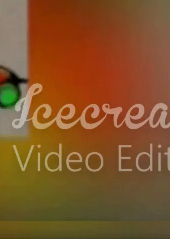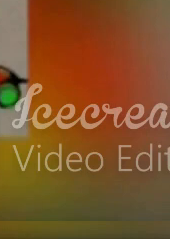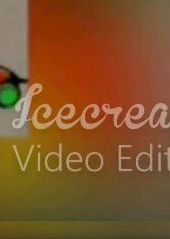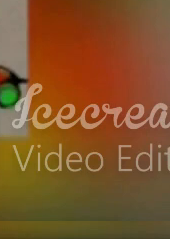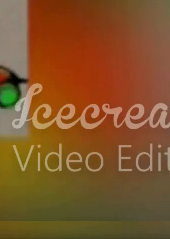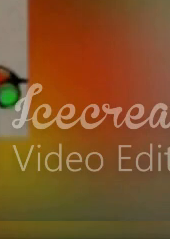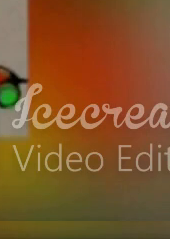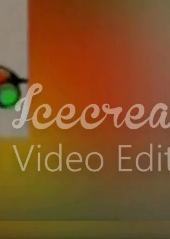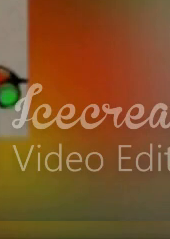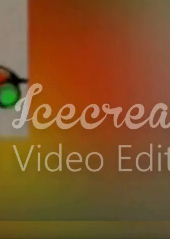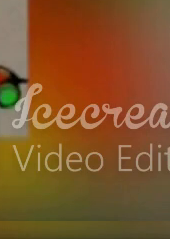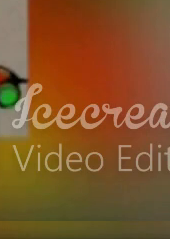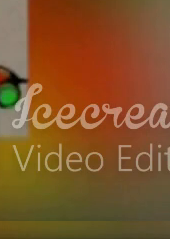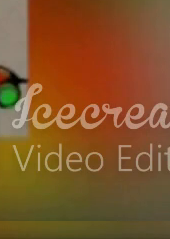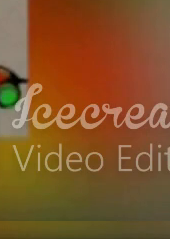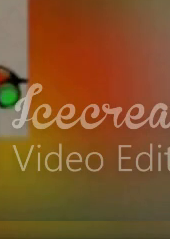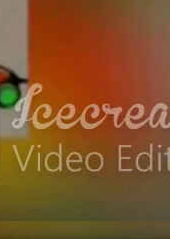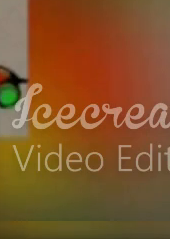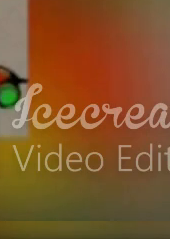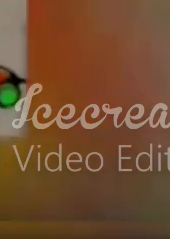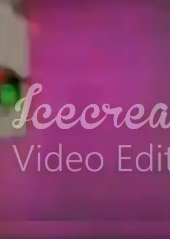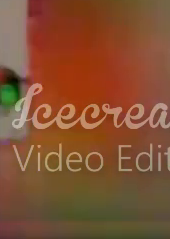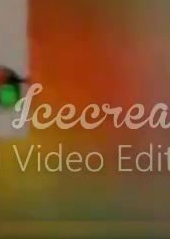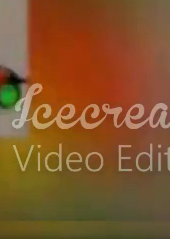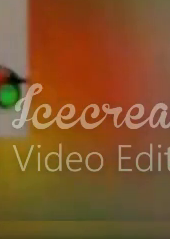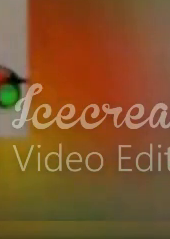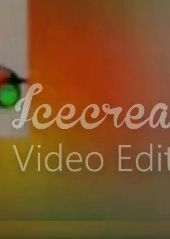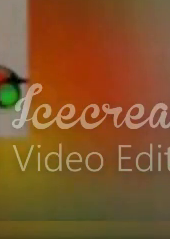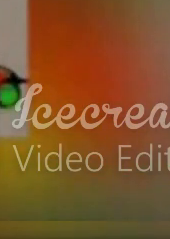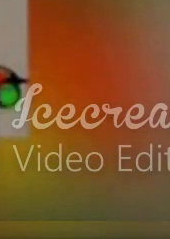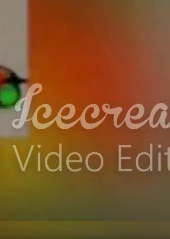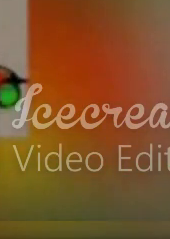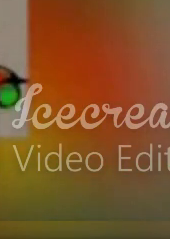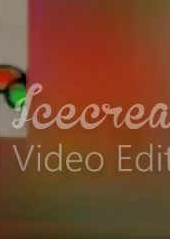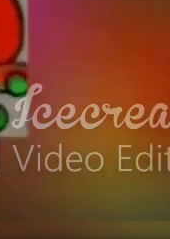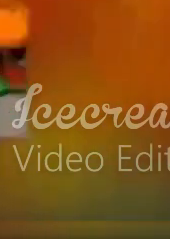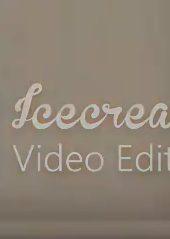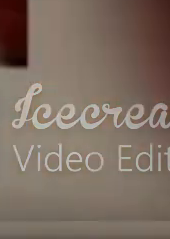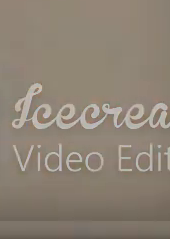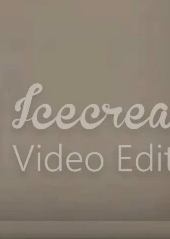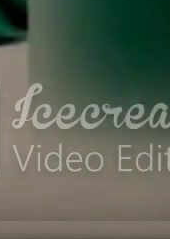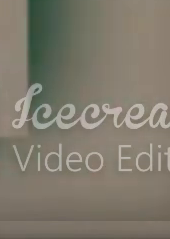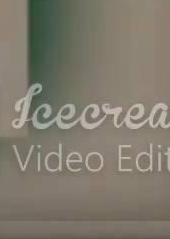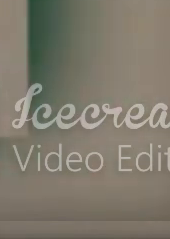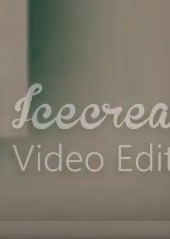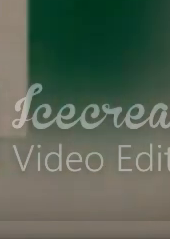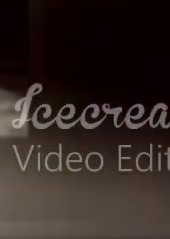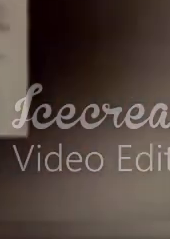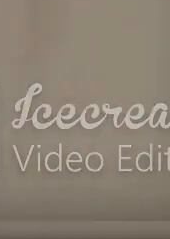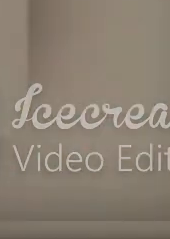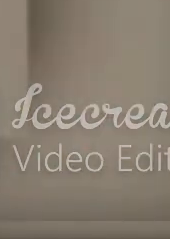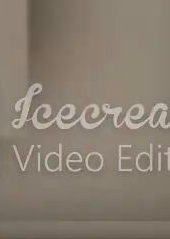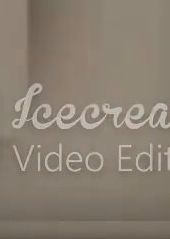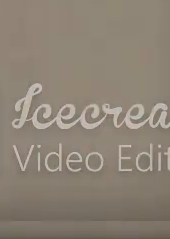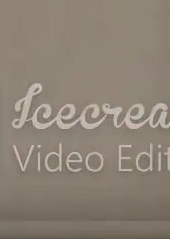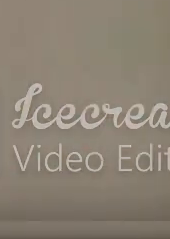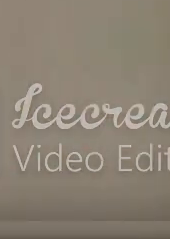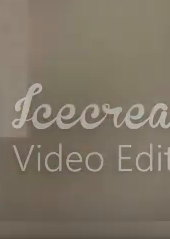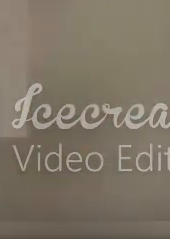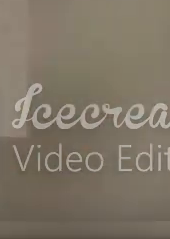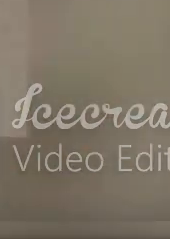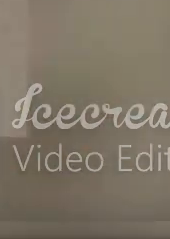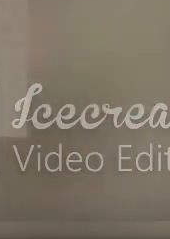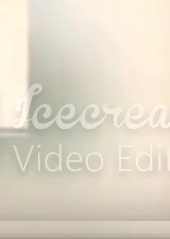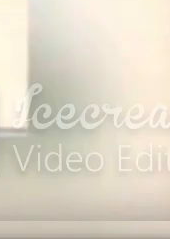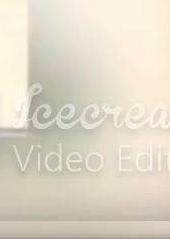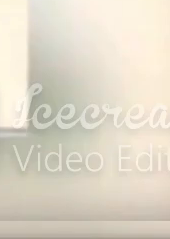los muchos beneficios que esta actividad te traerá a ti y a las personas que te rodean. Infórmate bien. Haz una lista